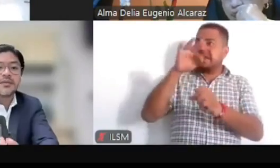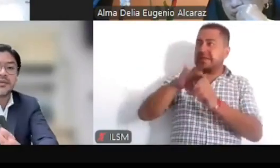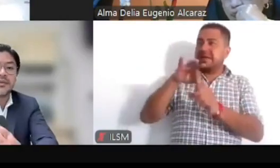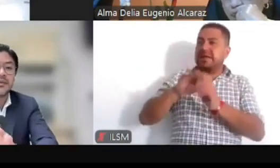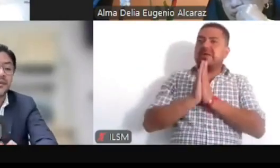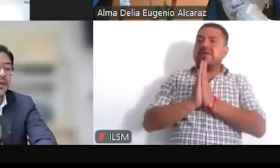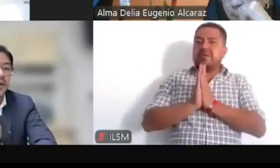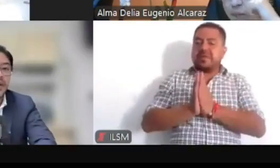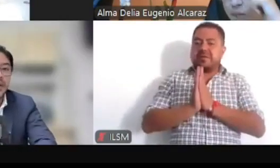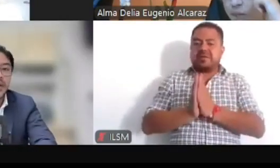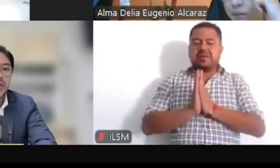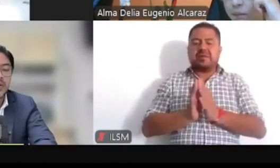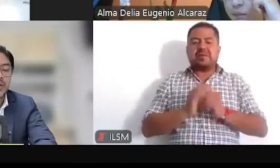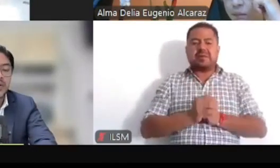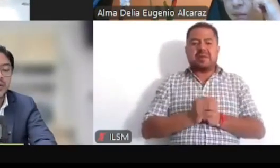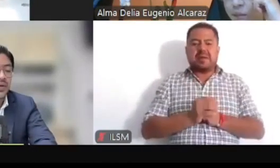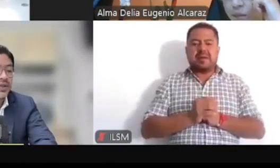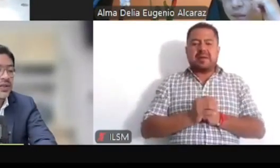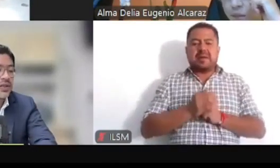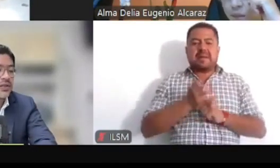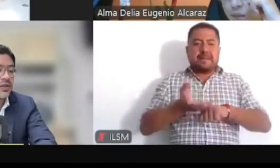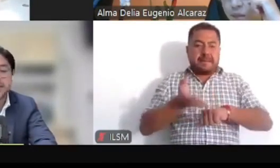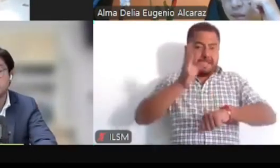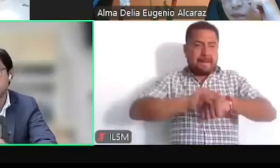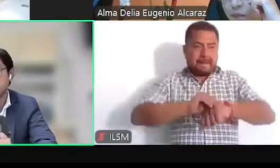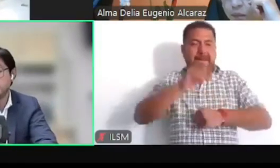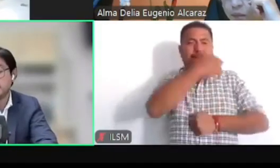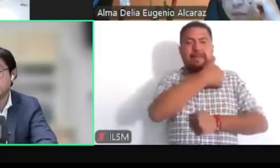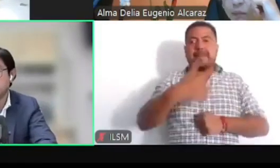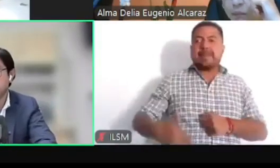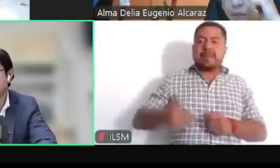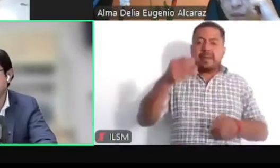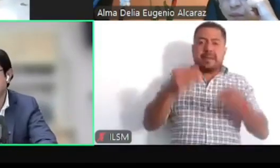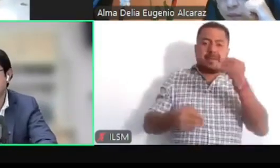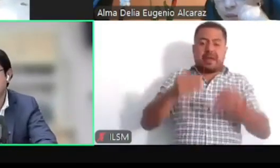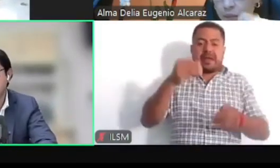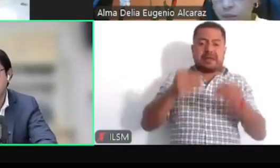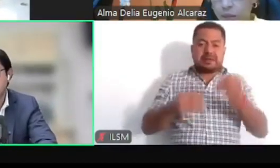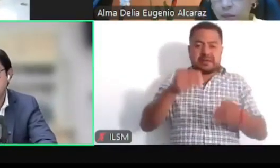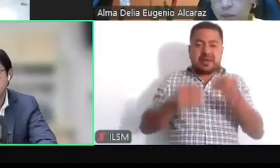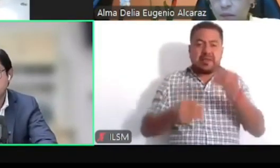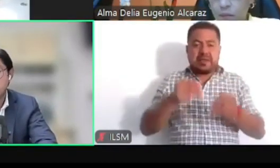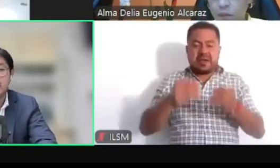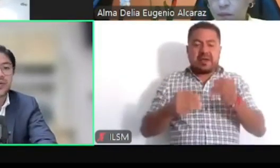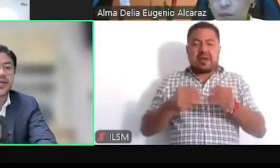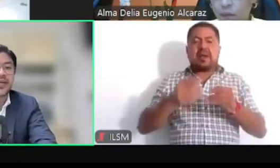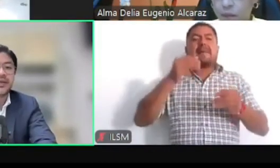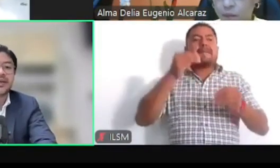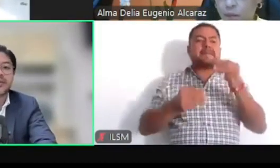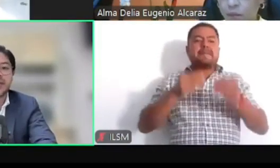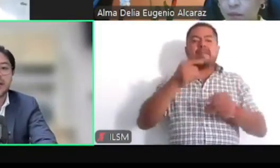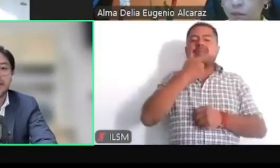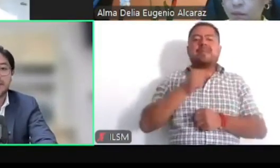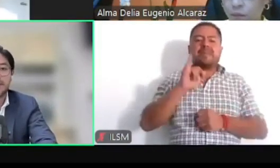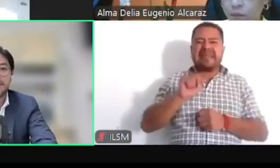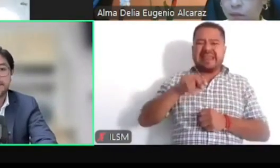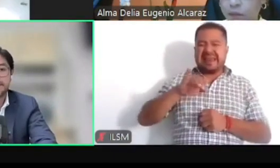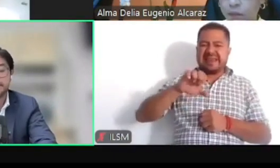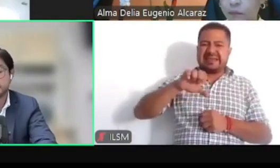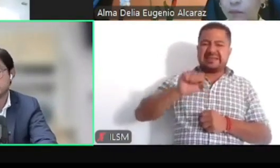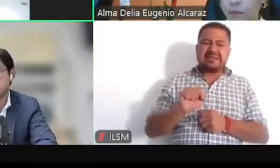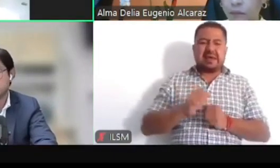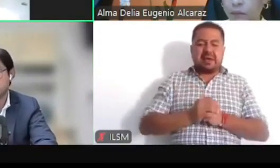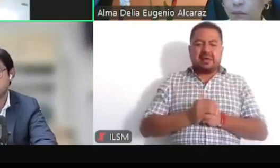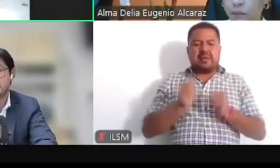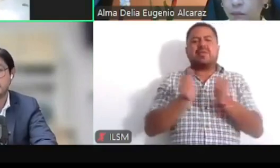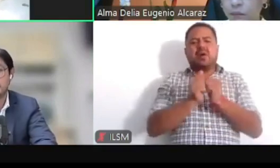por favor magistrada presidenta magistrado Jos salado